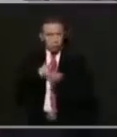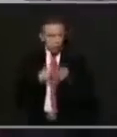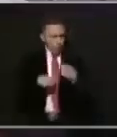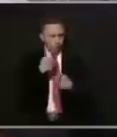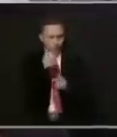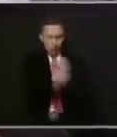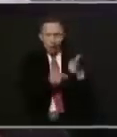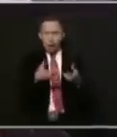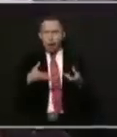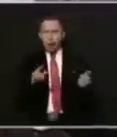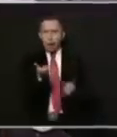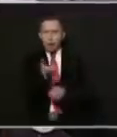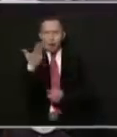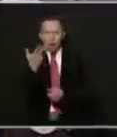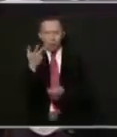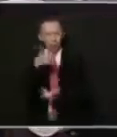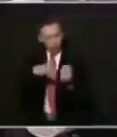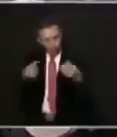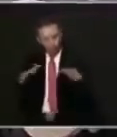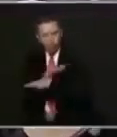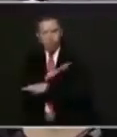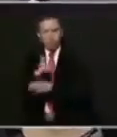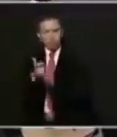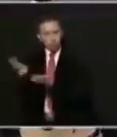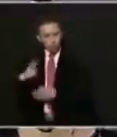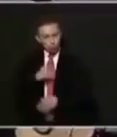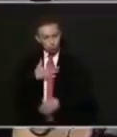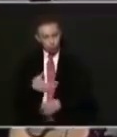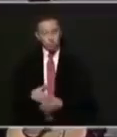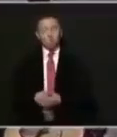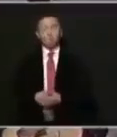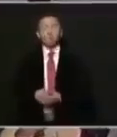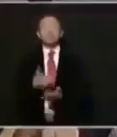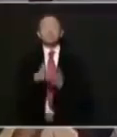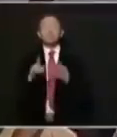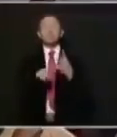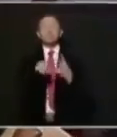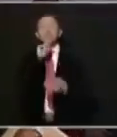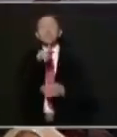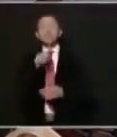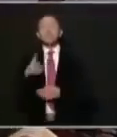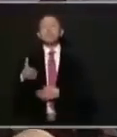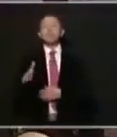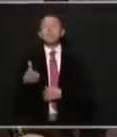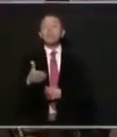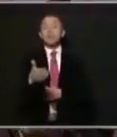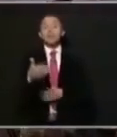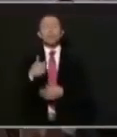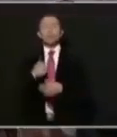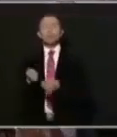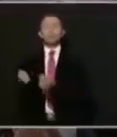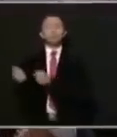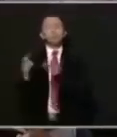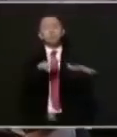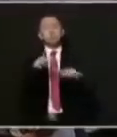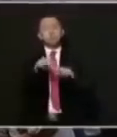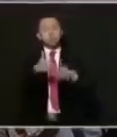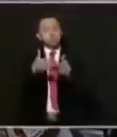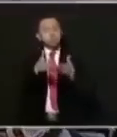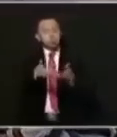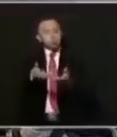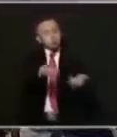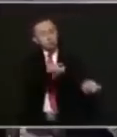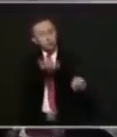Se fomentará la actividad pesquera para mejorar la vida de las comunidades